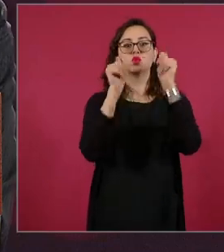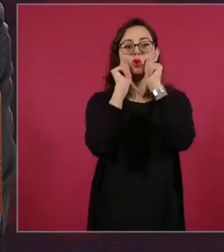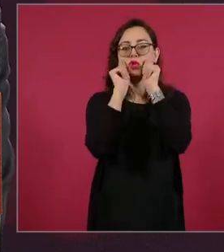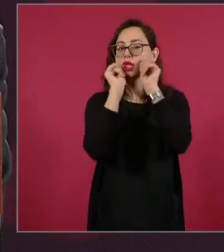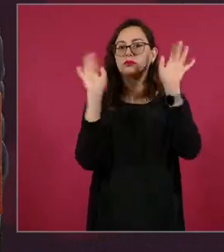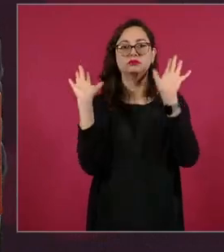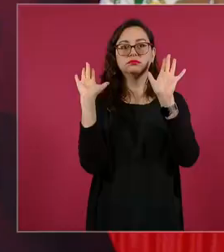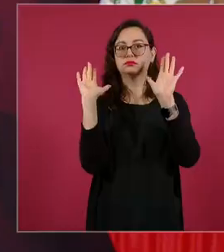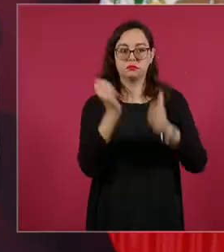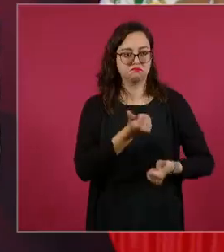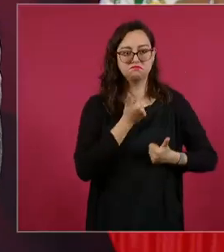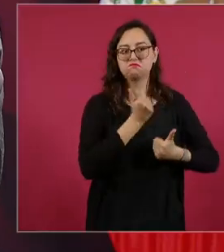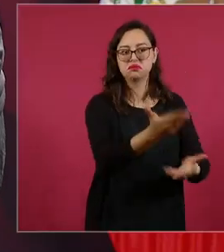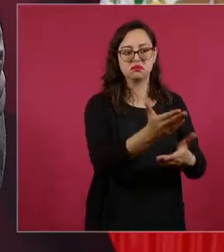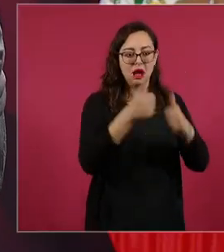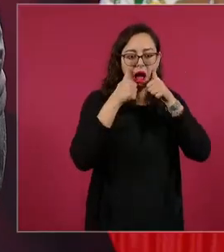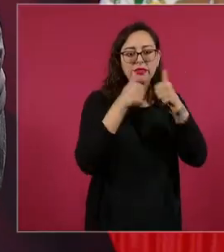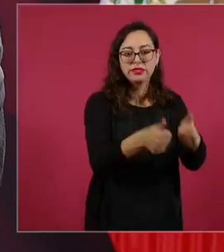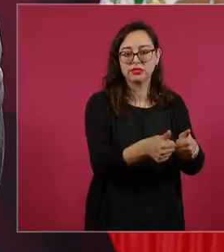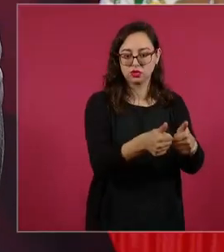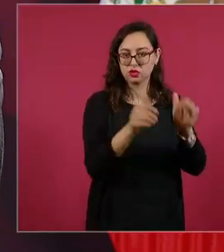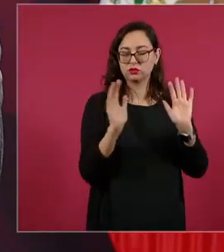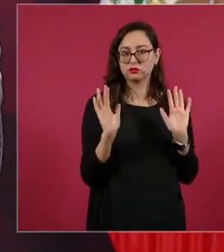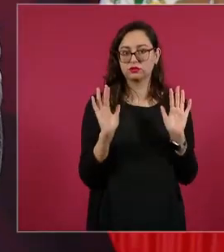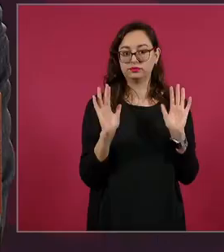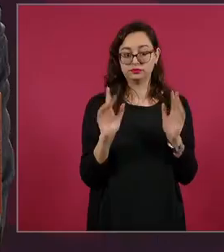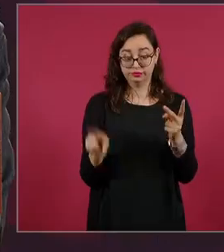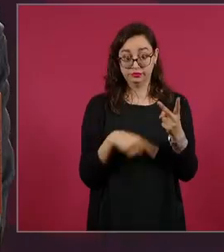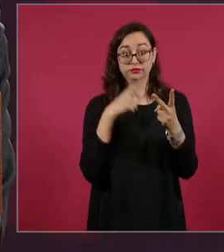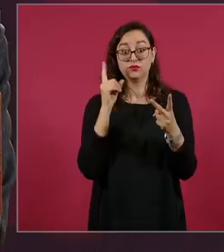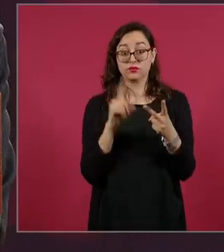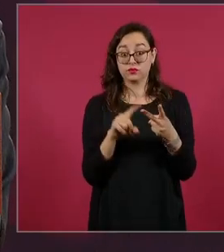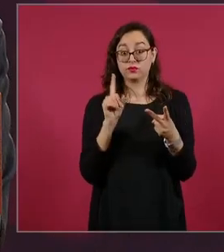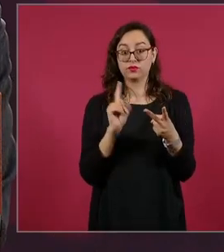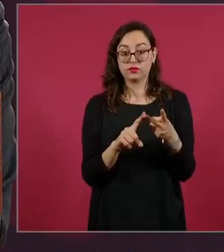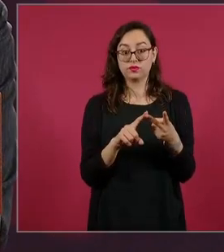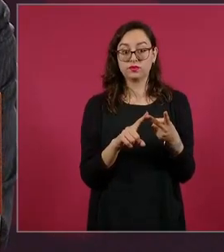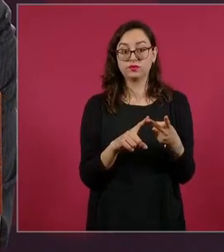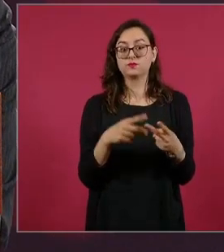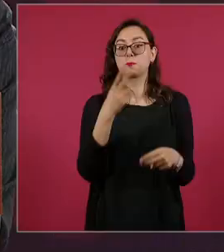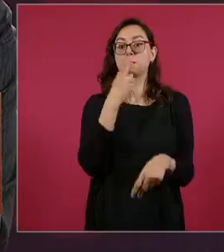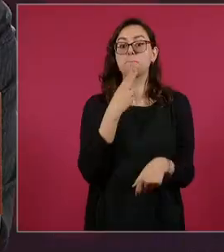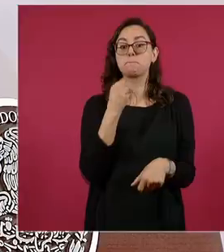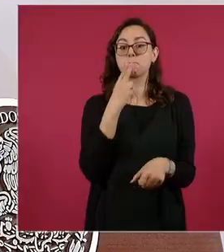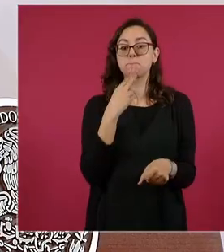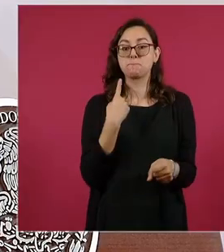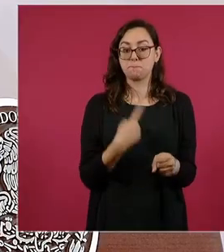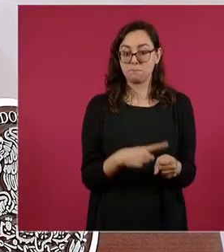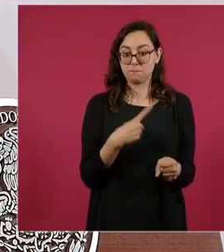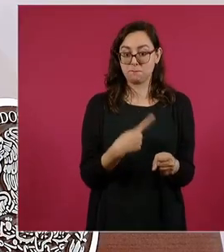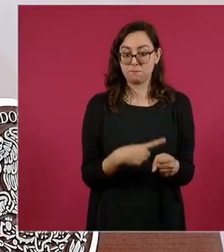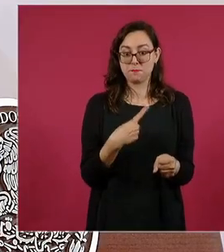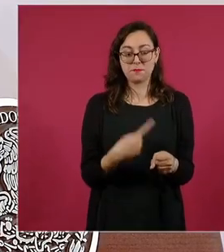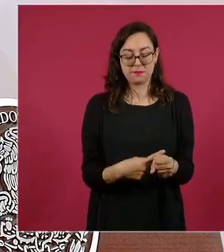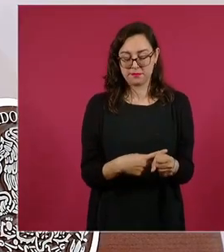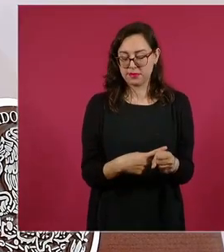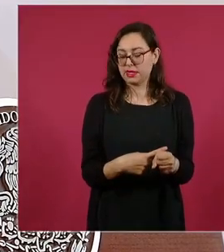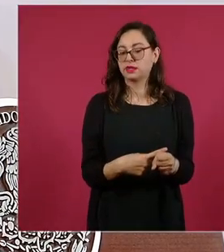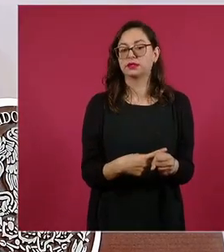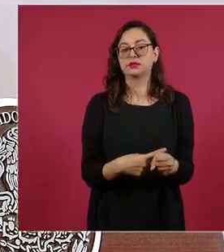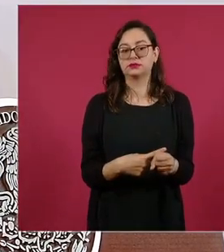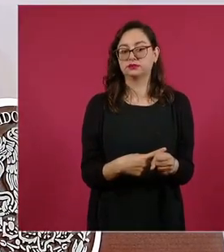esa es una en lo específico dos diabetes lo mismo